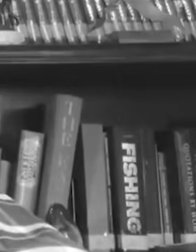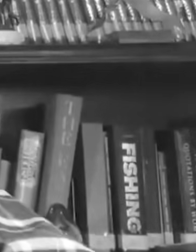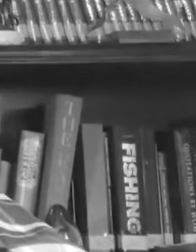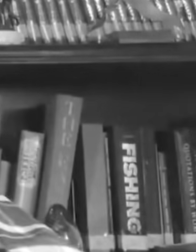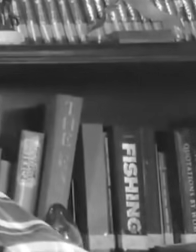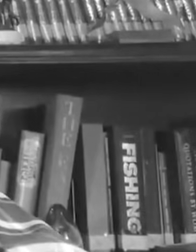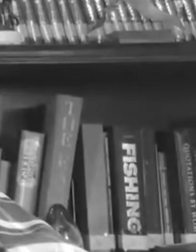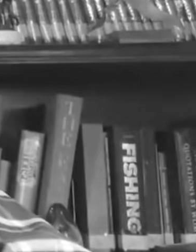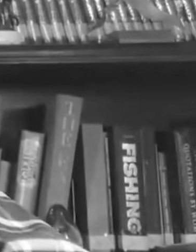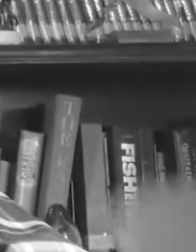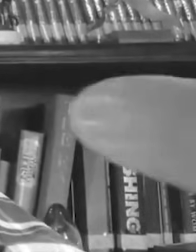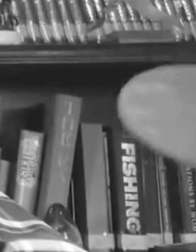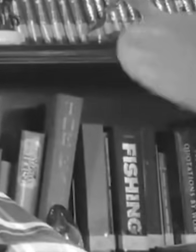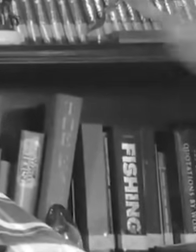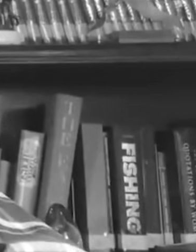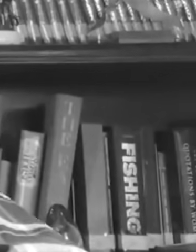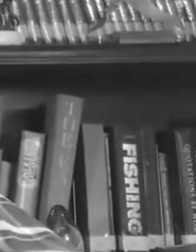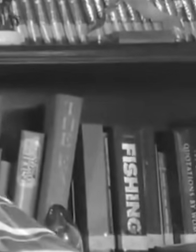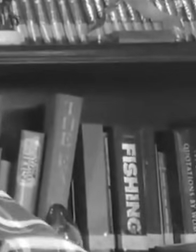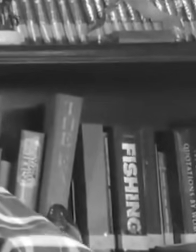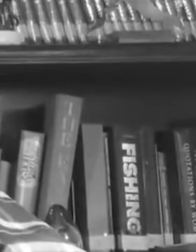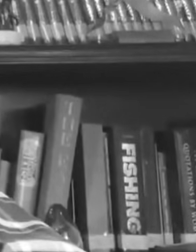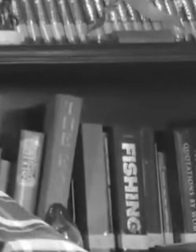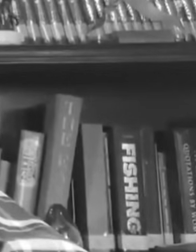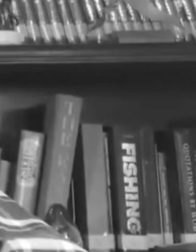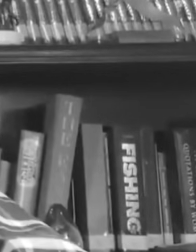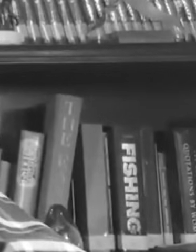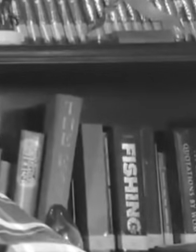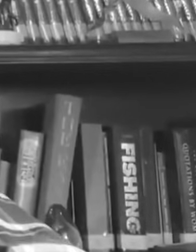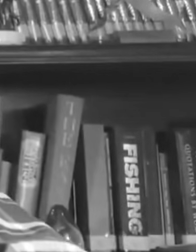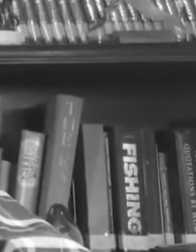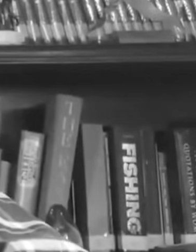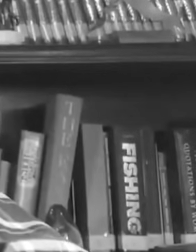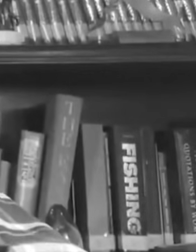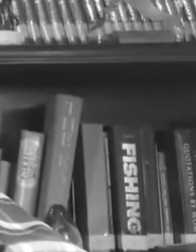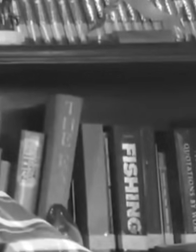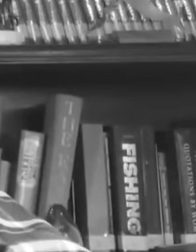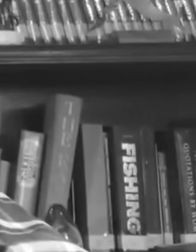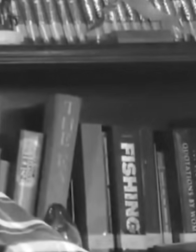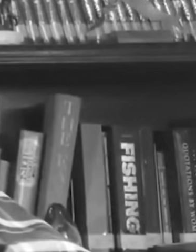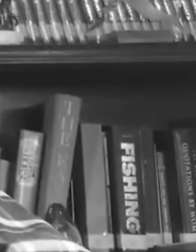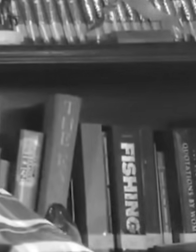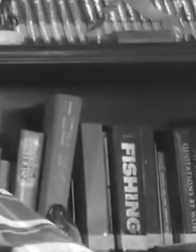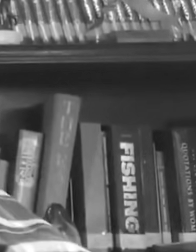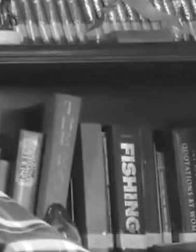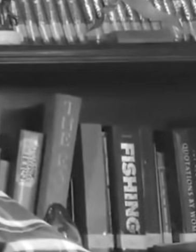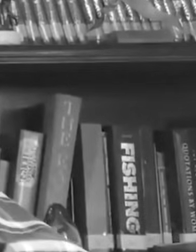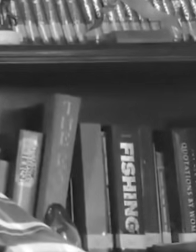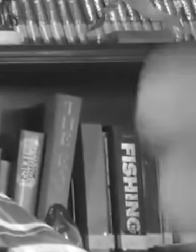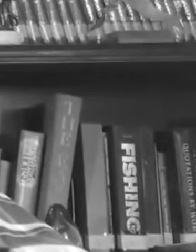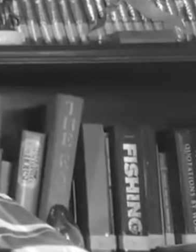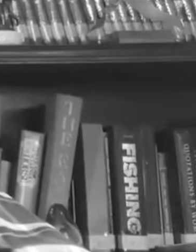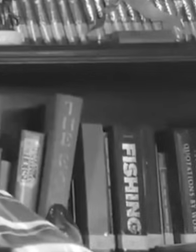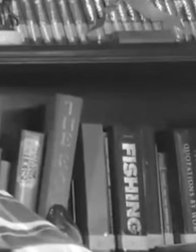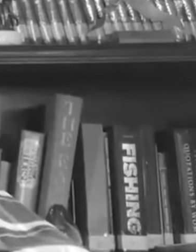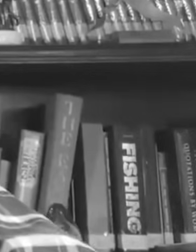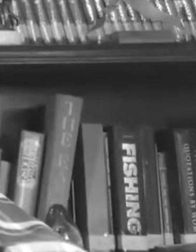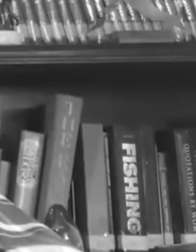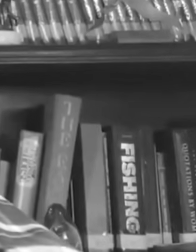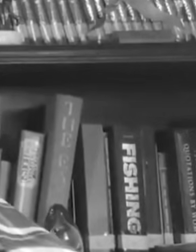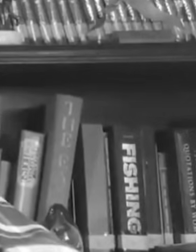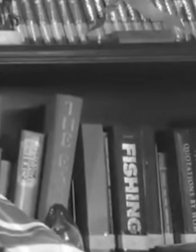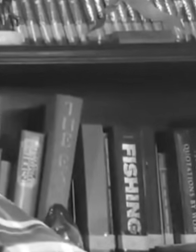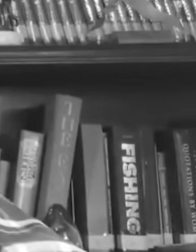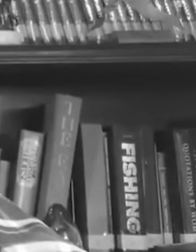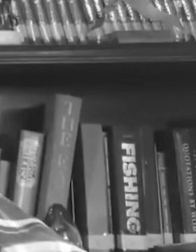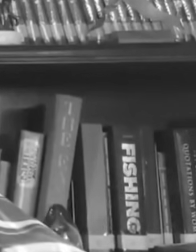frente amplio, para darle contexto y para poder utilizarlo como una herramienta y un